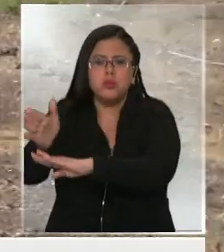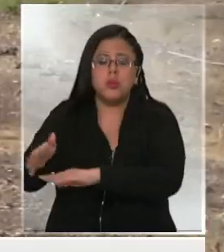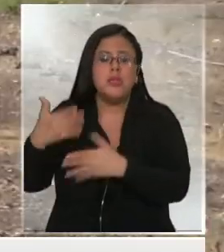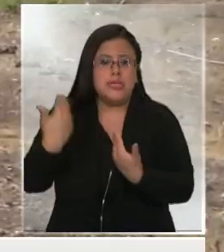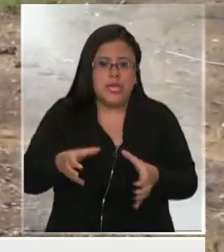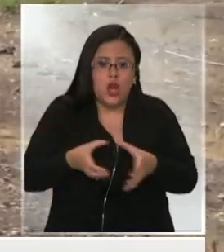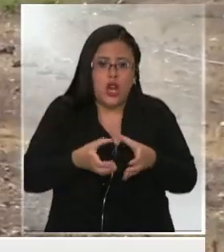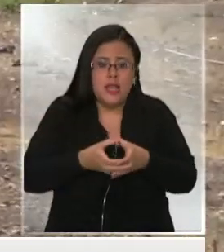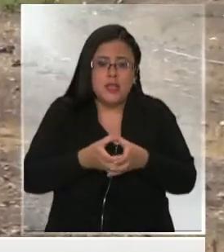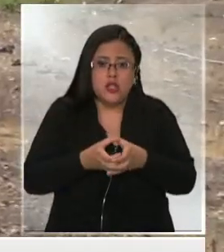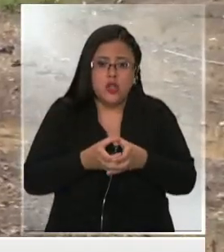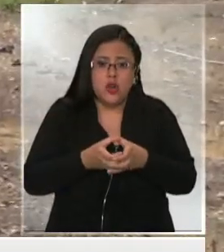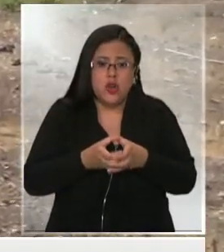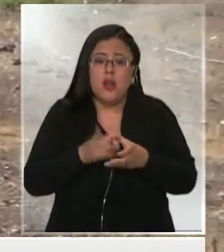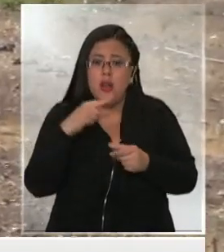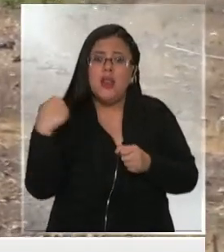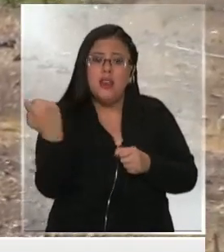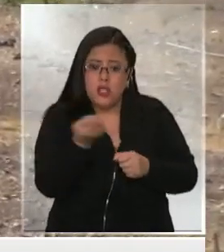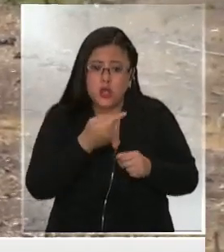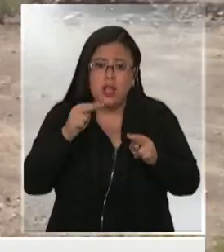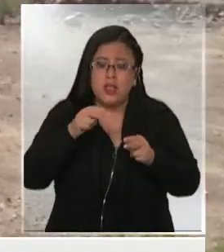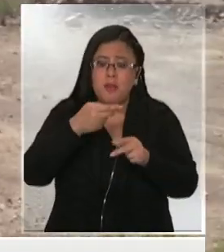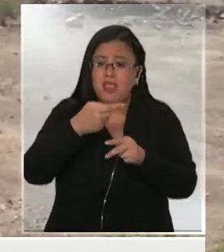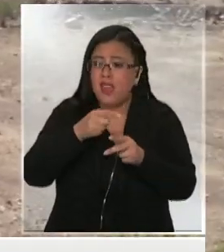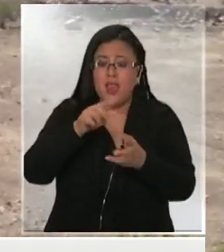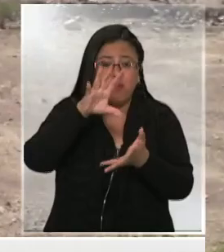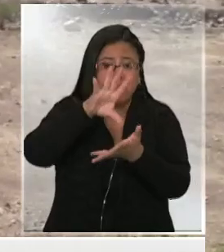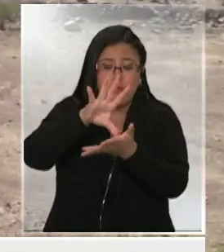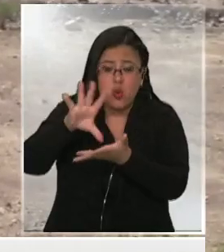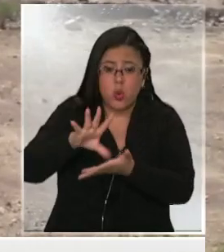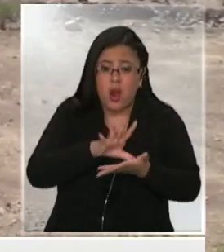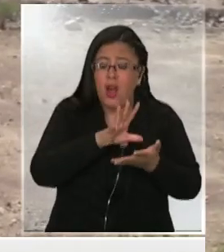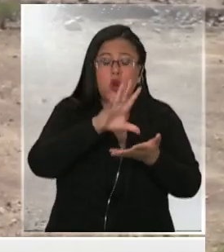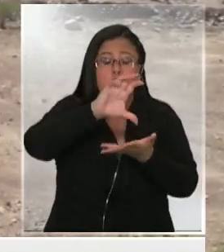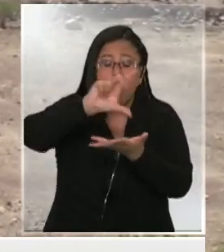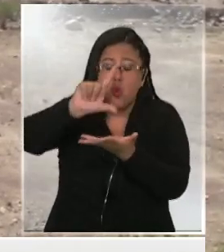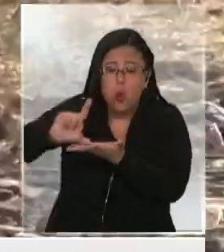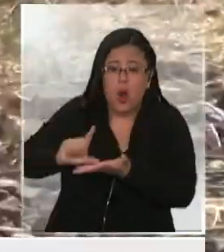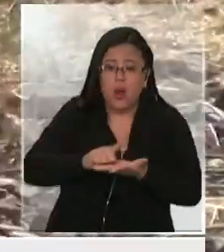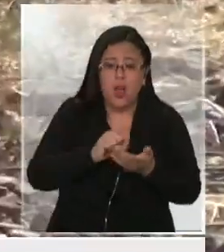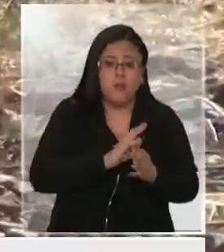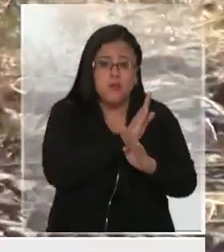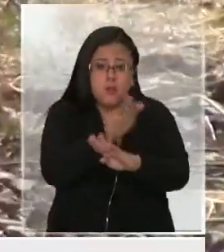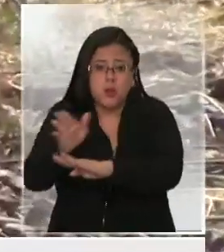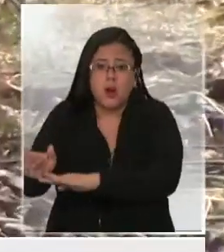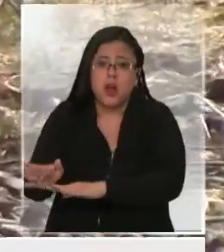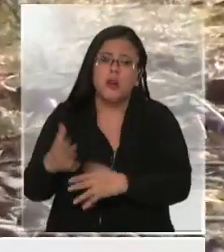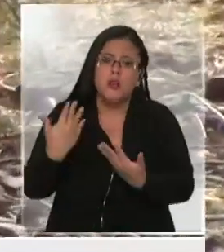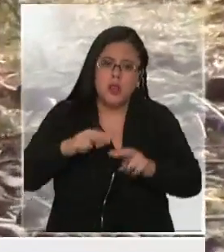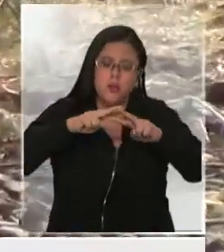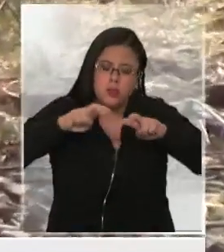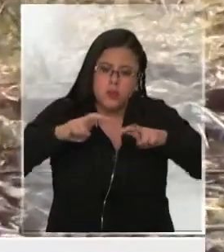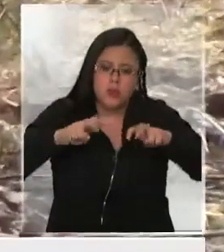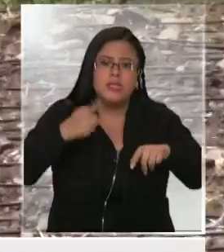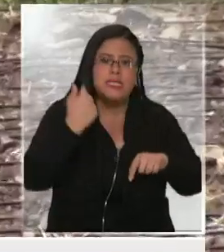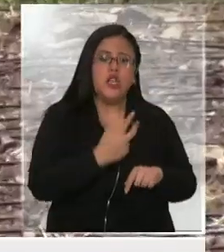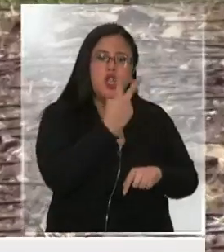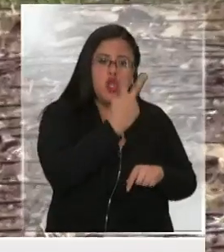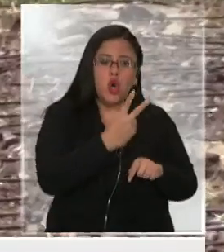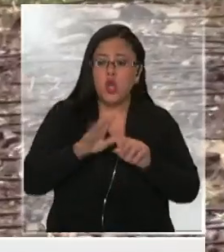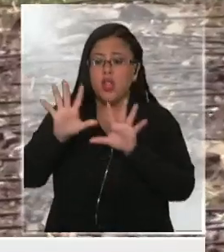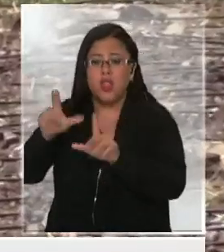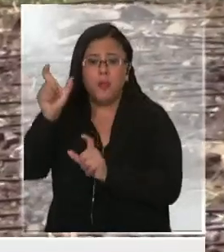Migraciones hizo de Monte Patria un caso de estudio y los resultados sorprenden. Casi 2 de cada 10 de sus habitantes